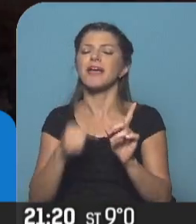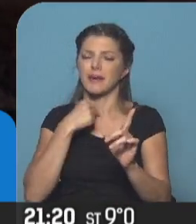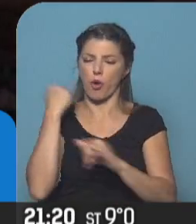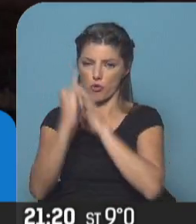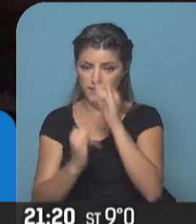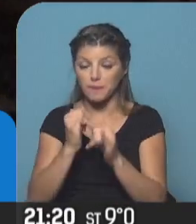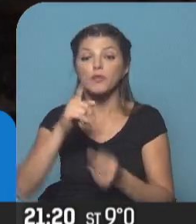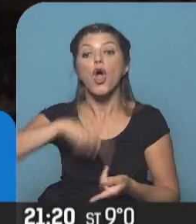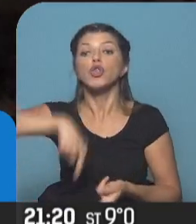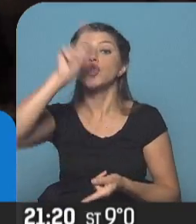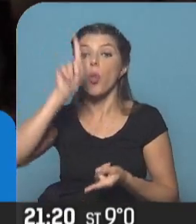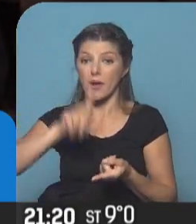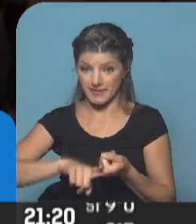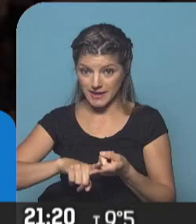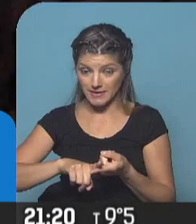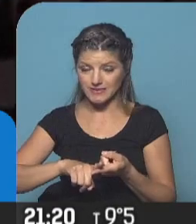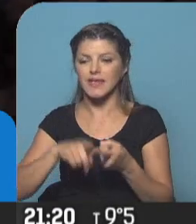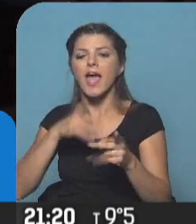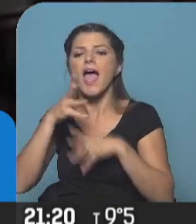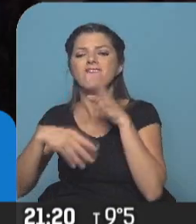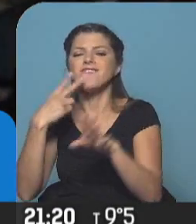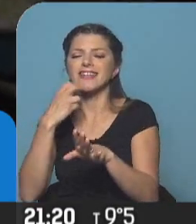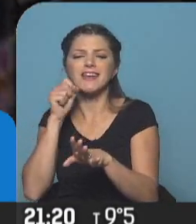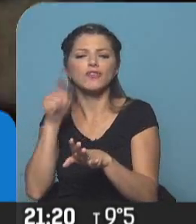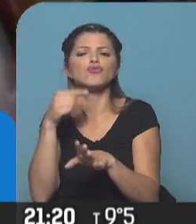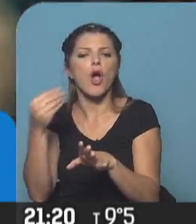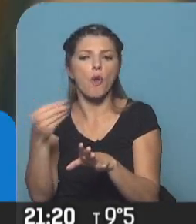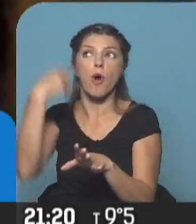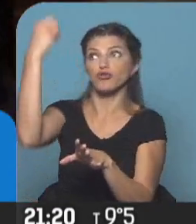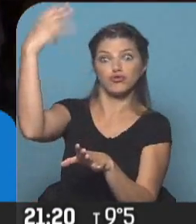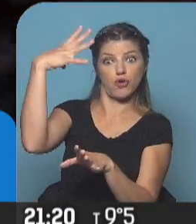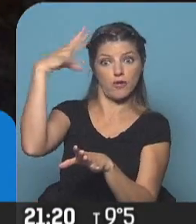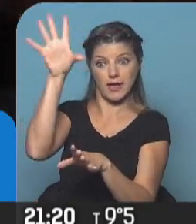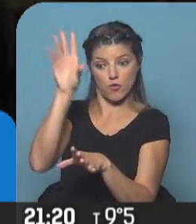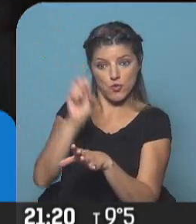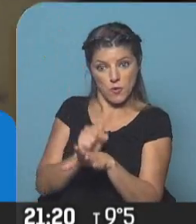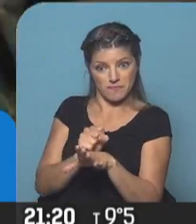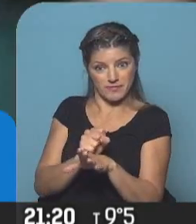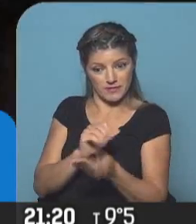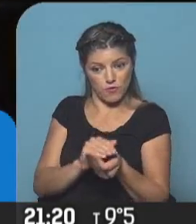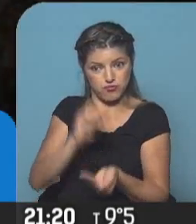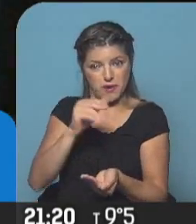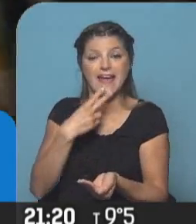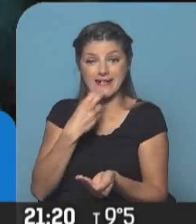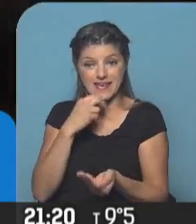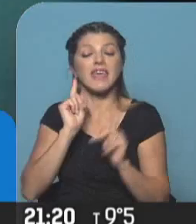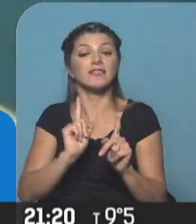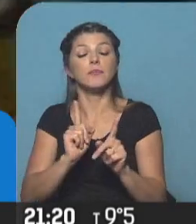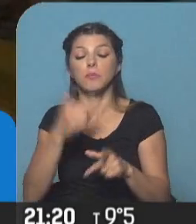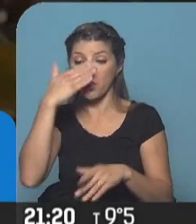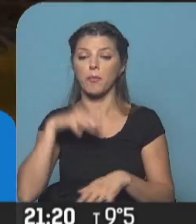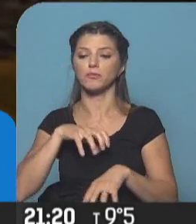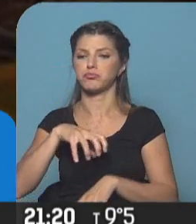las baterías con energía solar y después son impulsadas por esta misma energía. O sea, totalmente sustentable la fiesta que se está viviendo